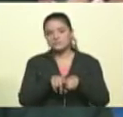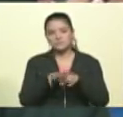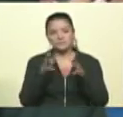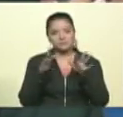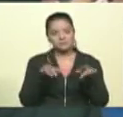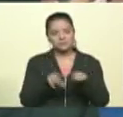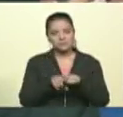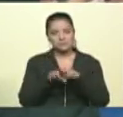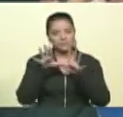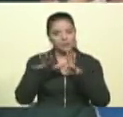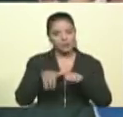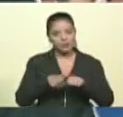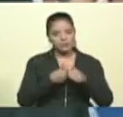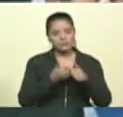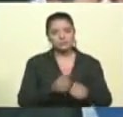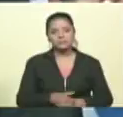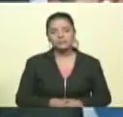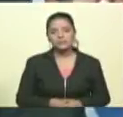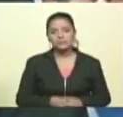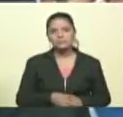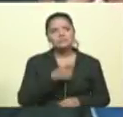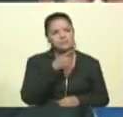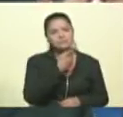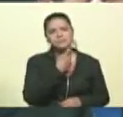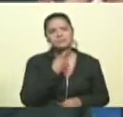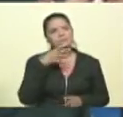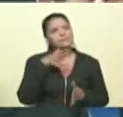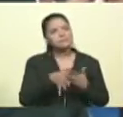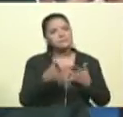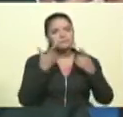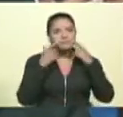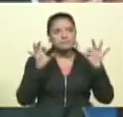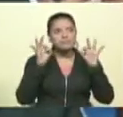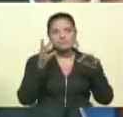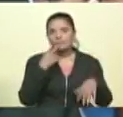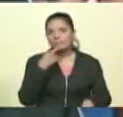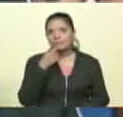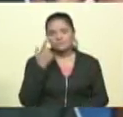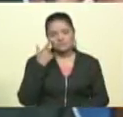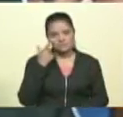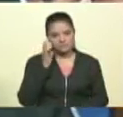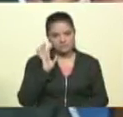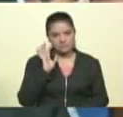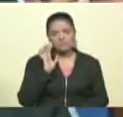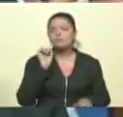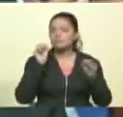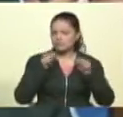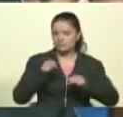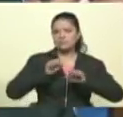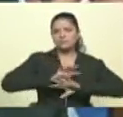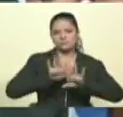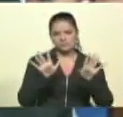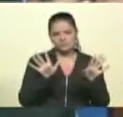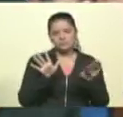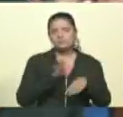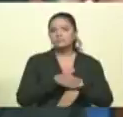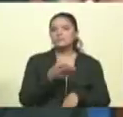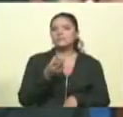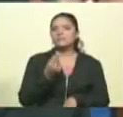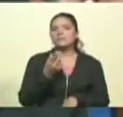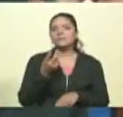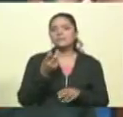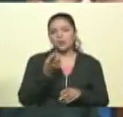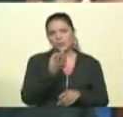como dije, de corrupción. Usted me consultaba sobre las alertas rojas. Obviamente que sí, no solamente por los temas que